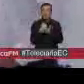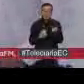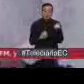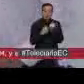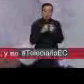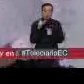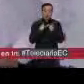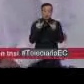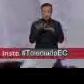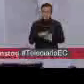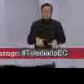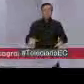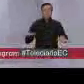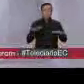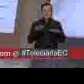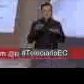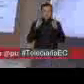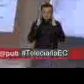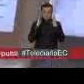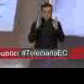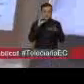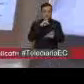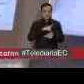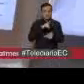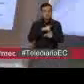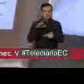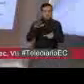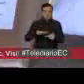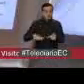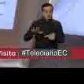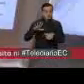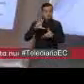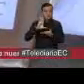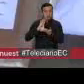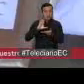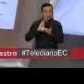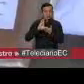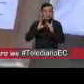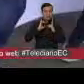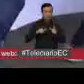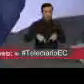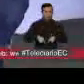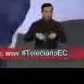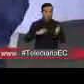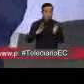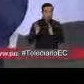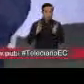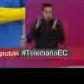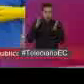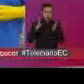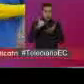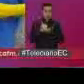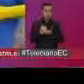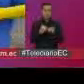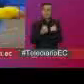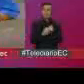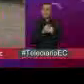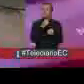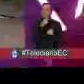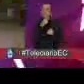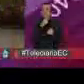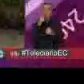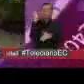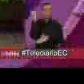los habitantes que lleguen a recibir atención médica en este centro de salud provisional se da gracias a la colaboración solidaria